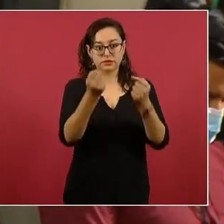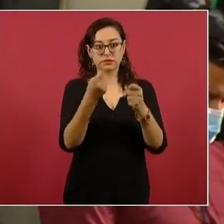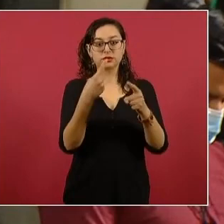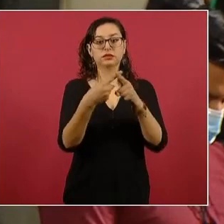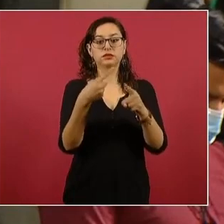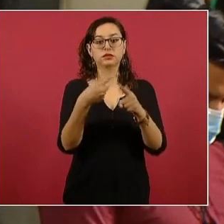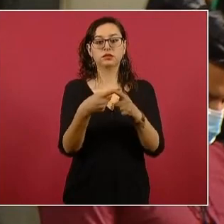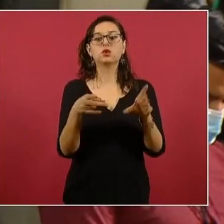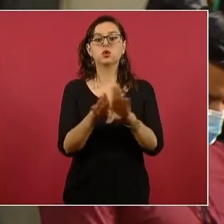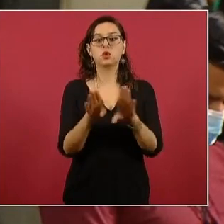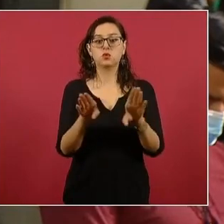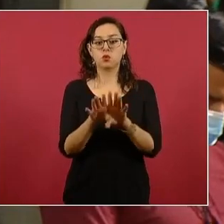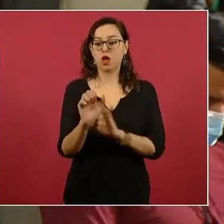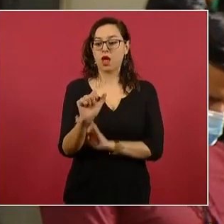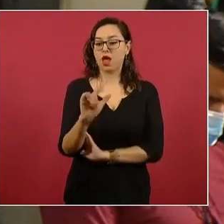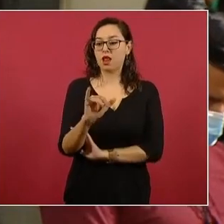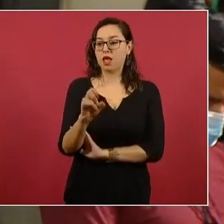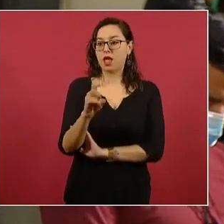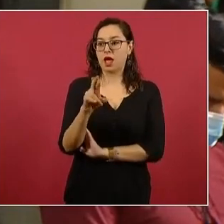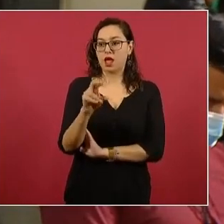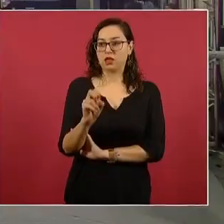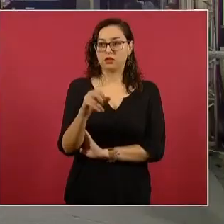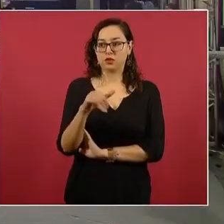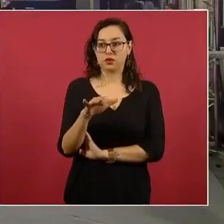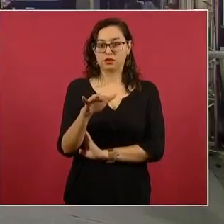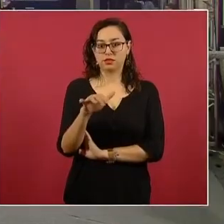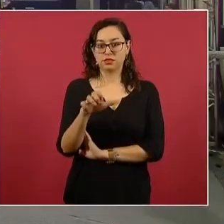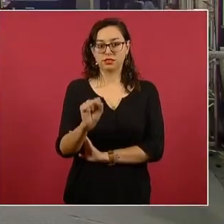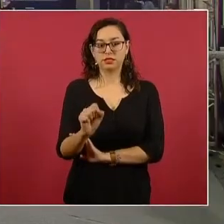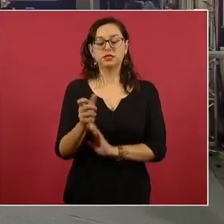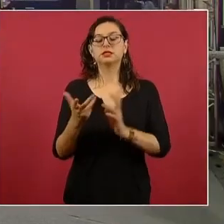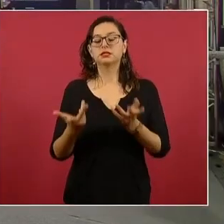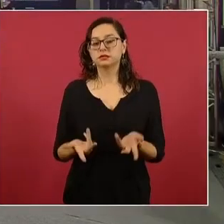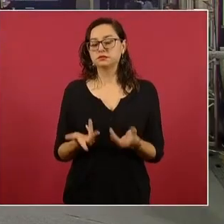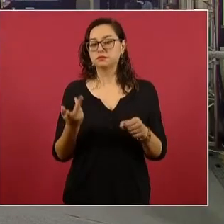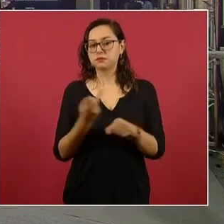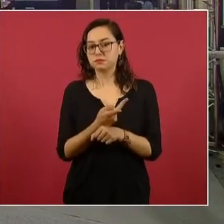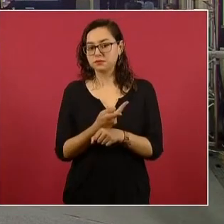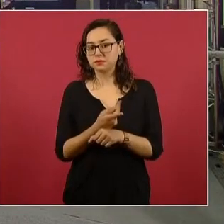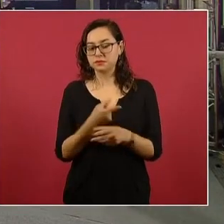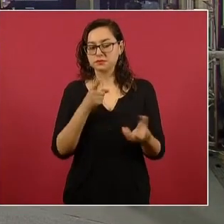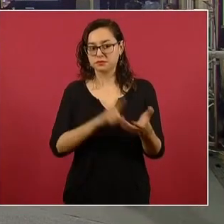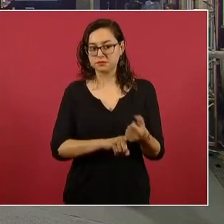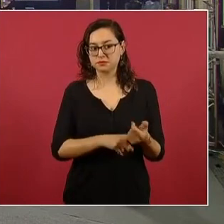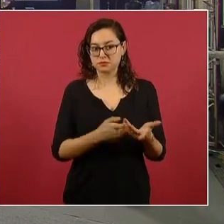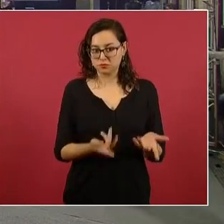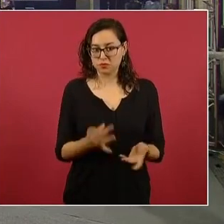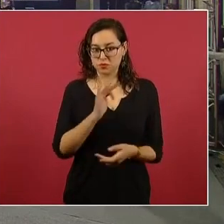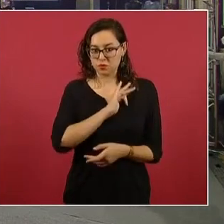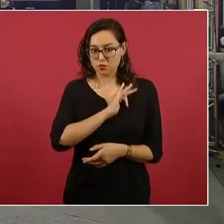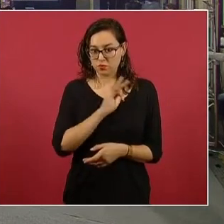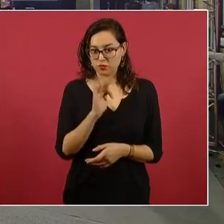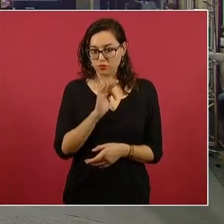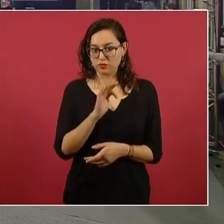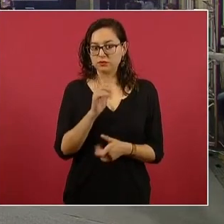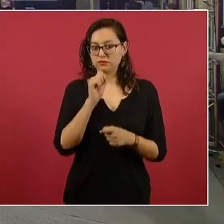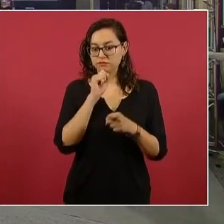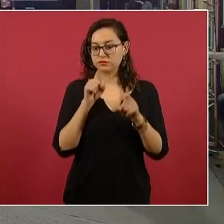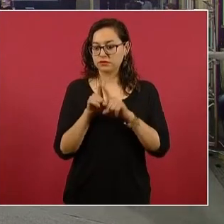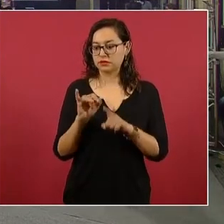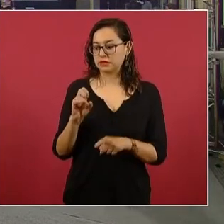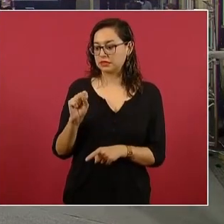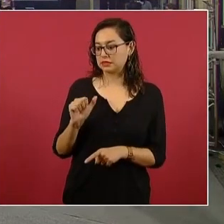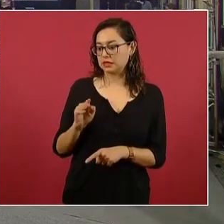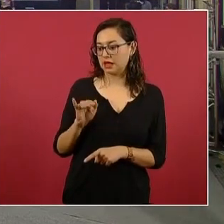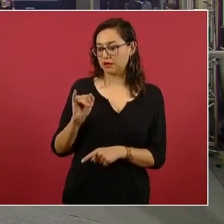Encinas o también aquí con el expediente que le voy a entregar, se les puede entregar al instituto para devolverle al pueblo lo